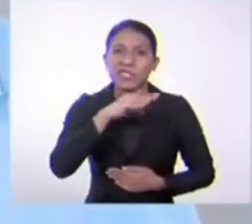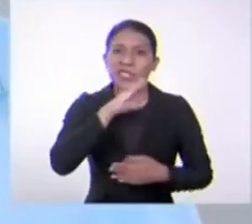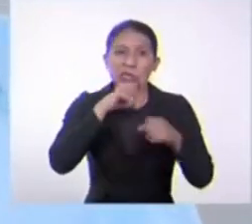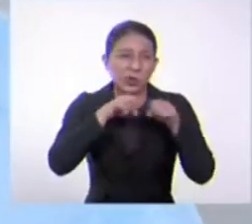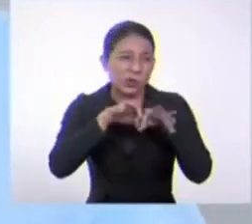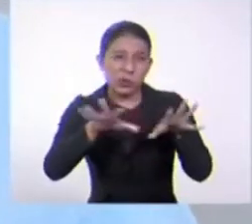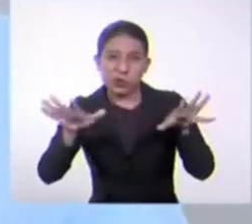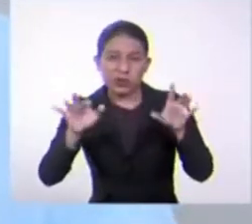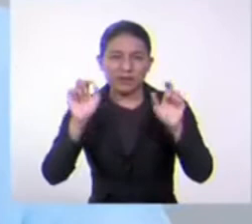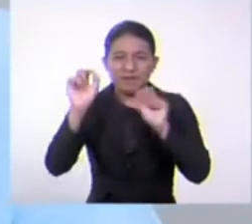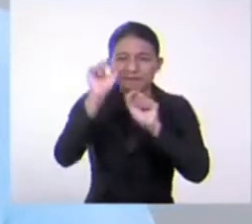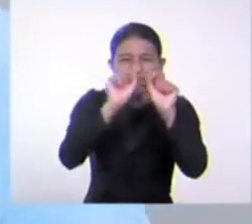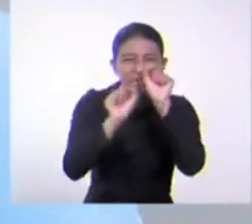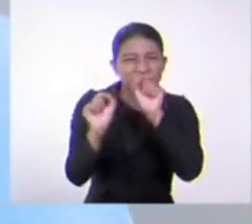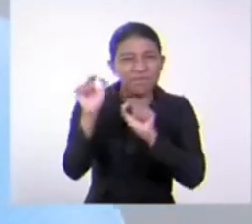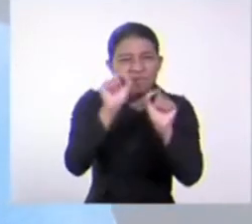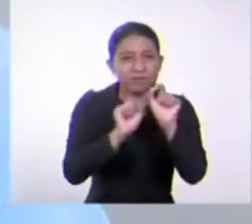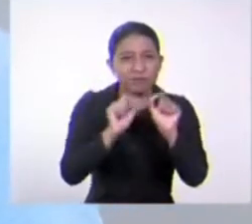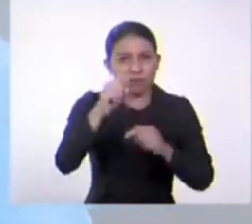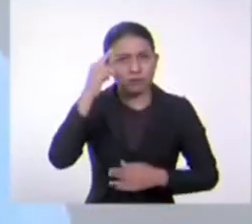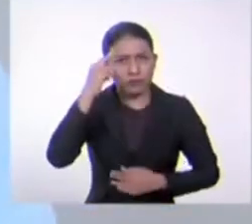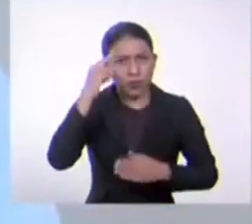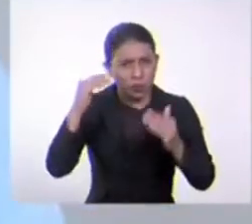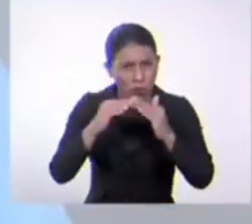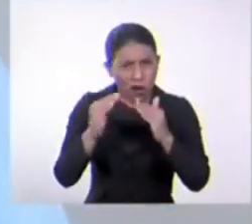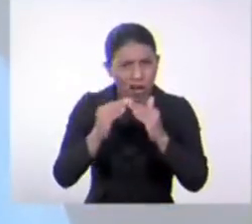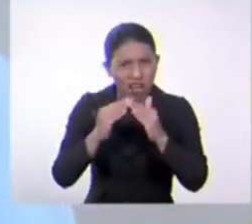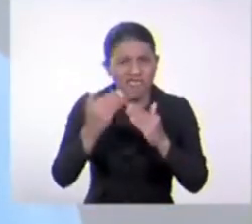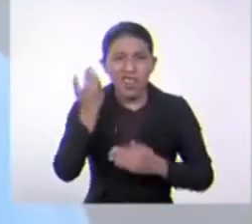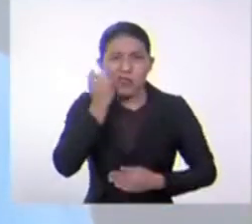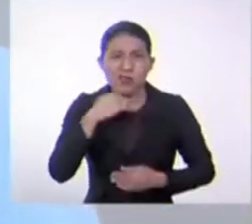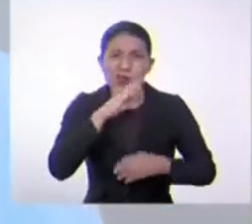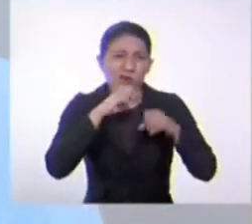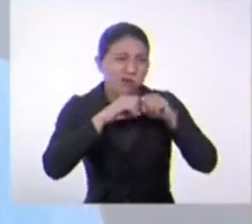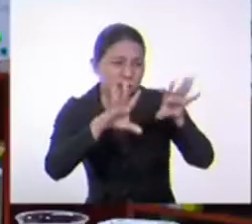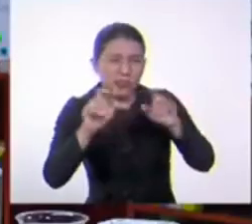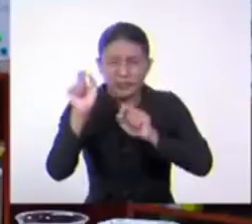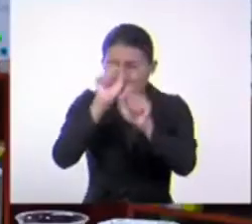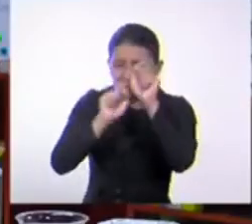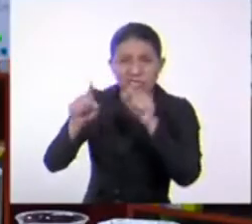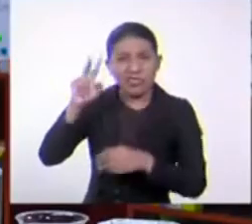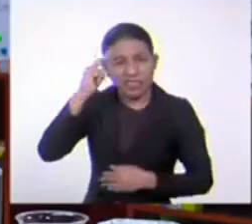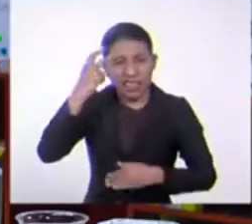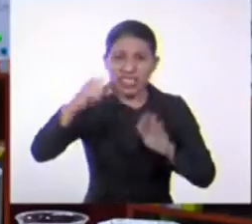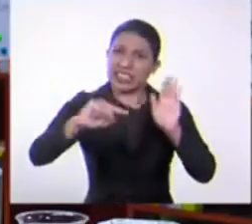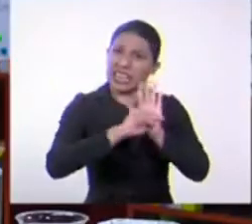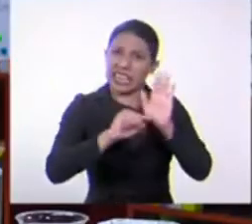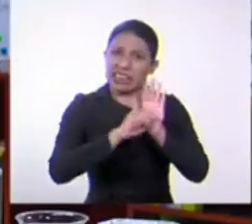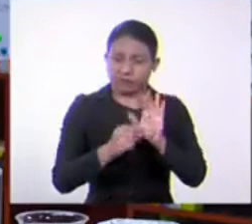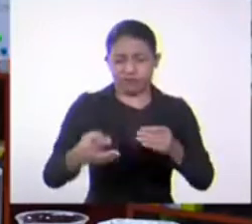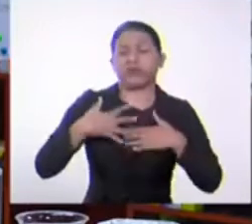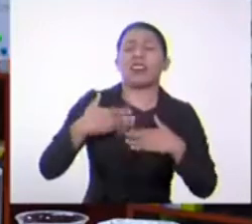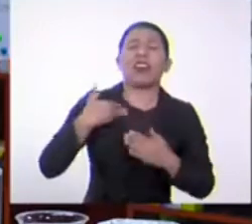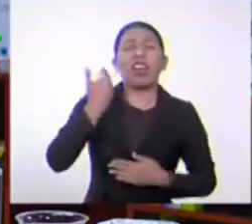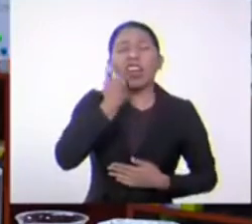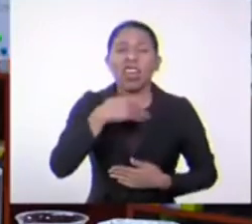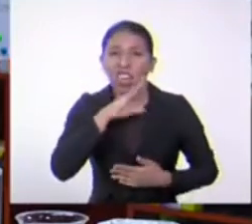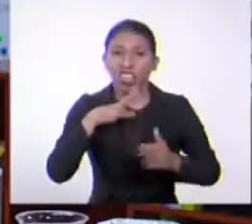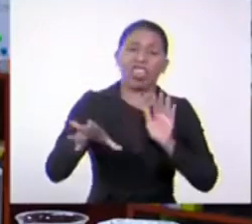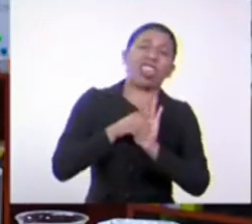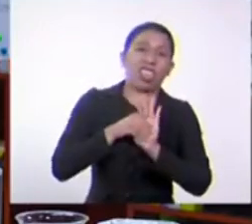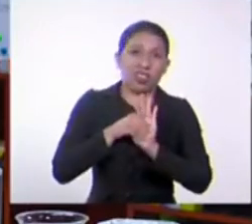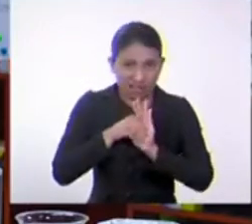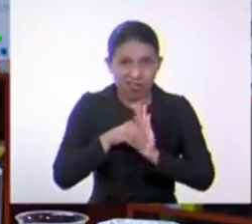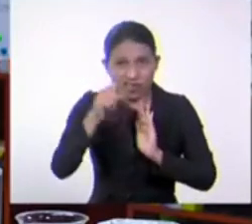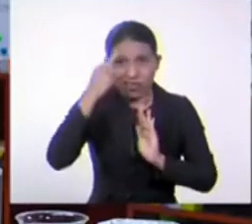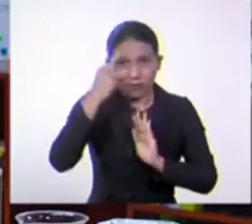bacterias. Si creías que virus y bacterias solo servían para hacernos daños y para infectarnos, estás muy